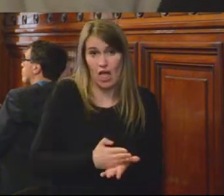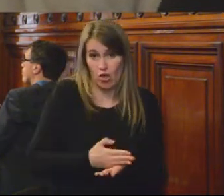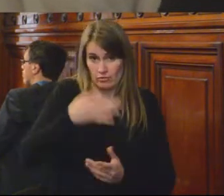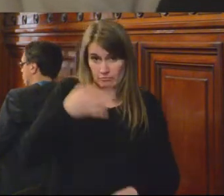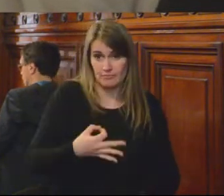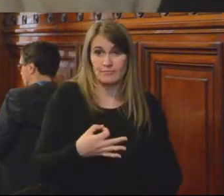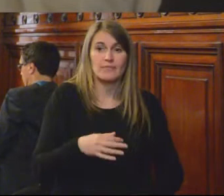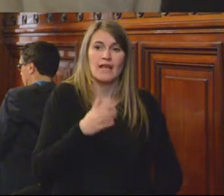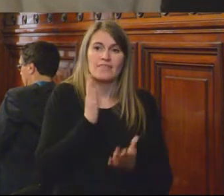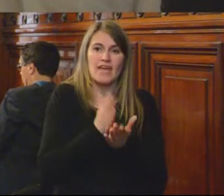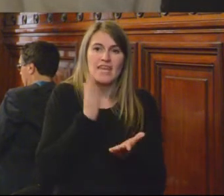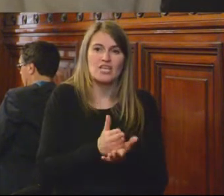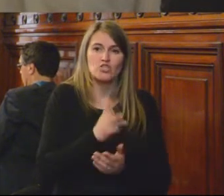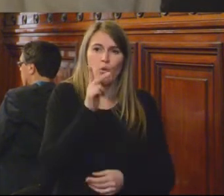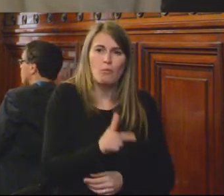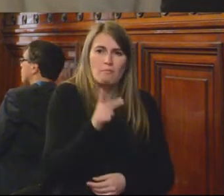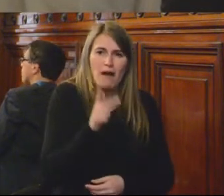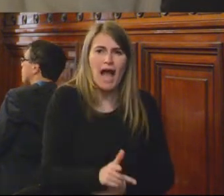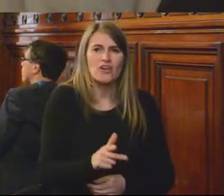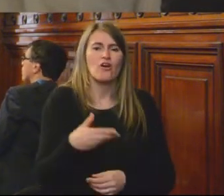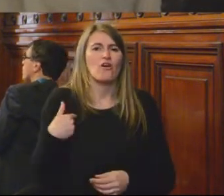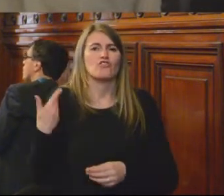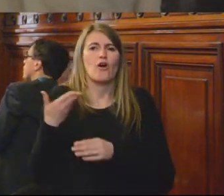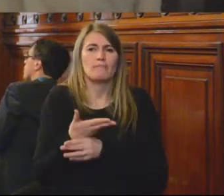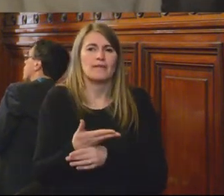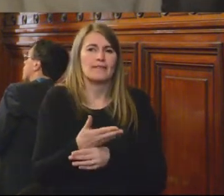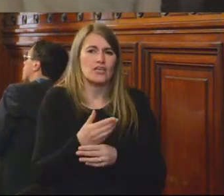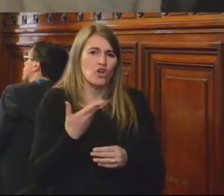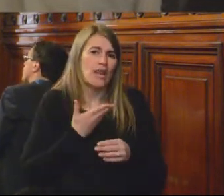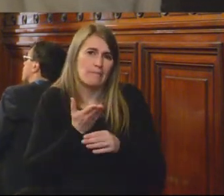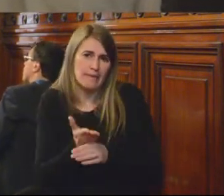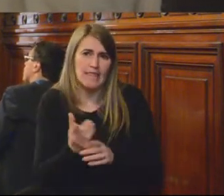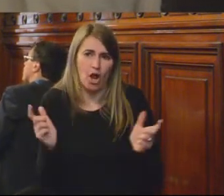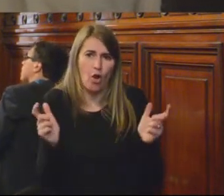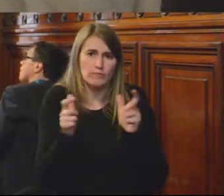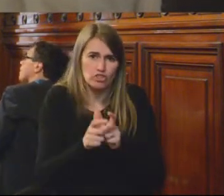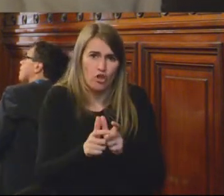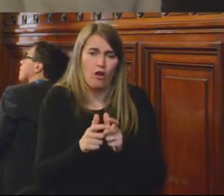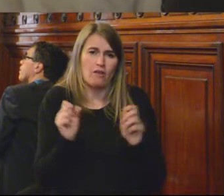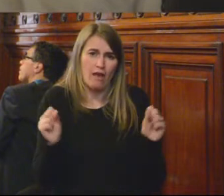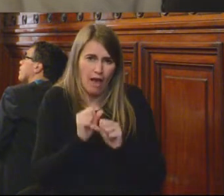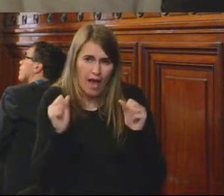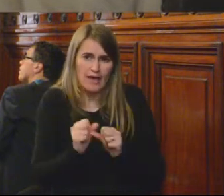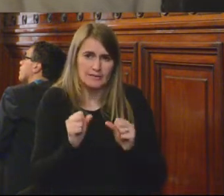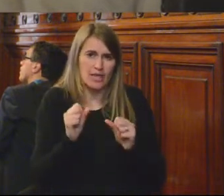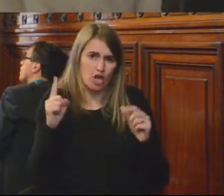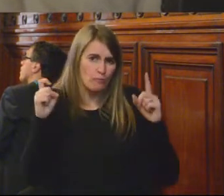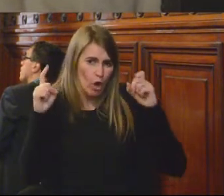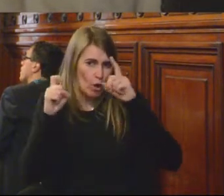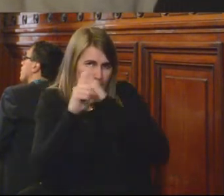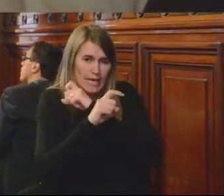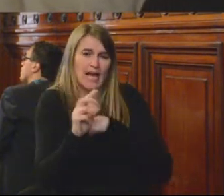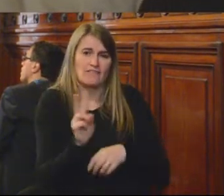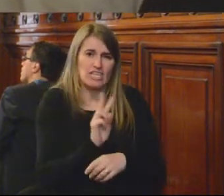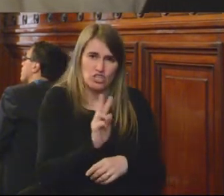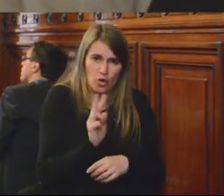derechos humanos de nuestro país no le pedimos a la Comisión más de lo que ha hecho y dicho para otra situación tan compleja como la venezolana,